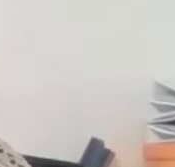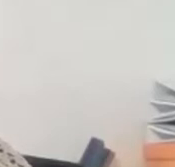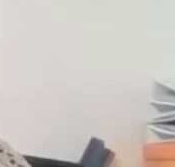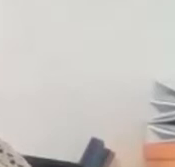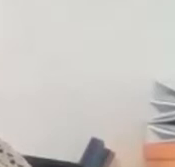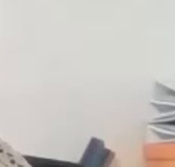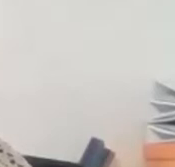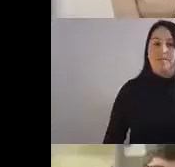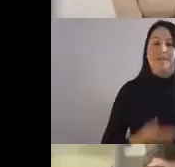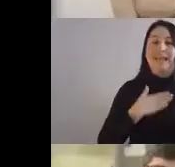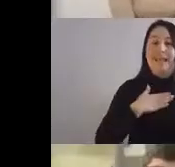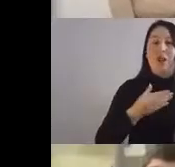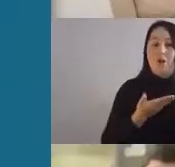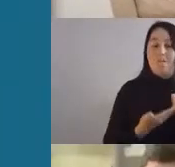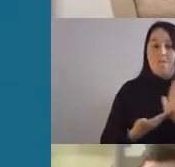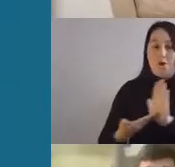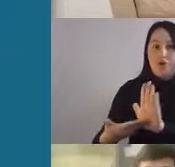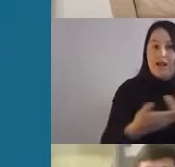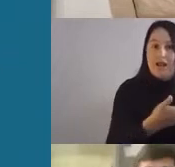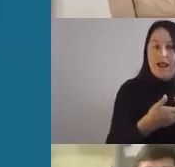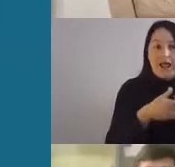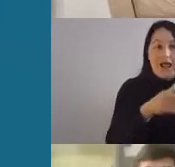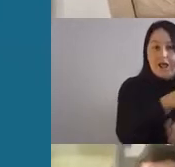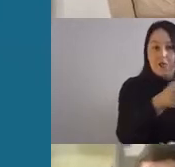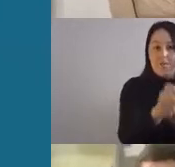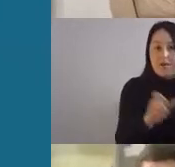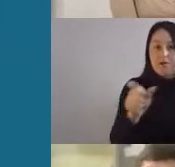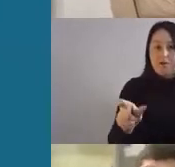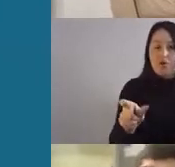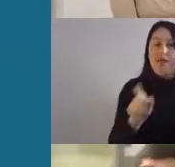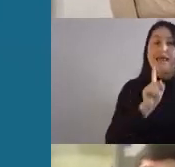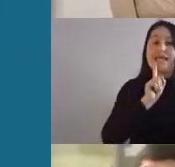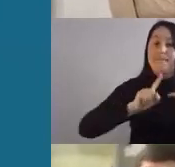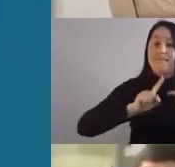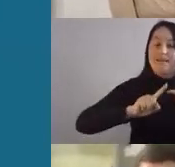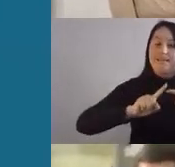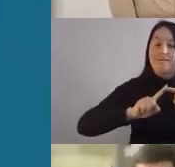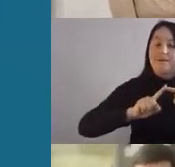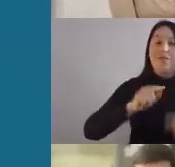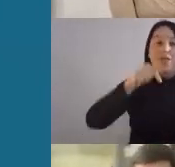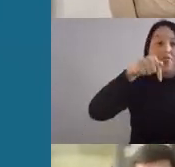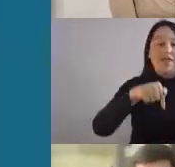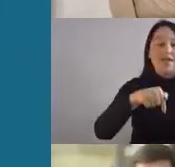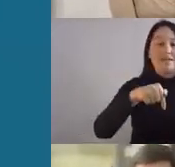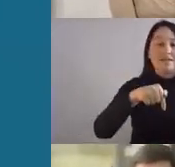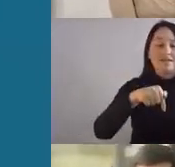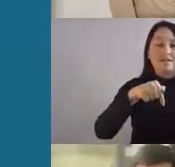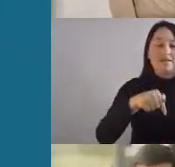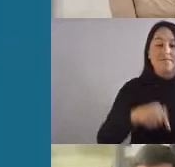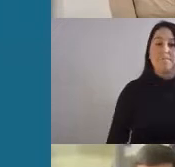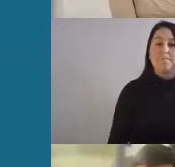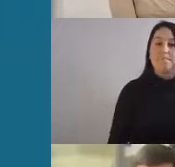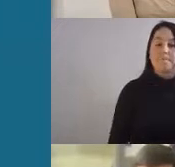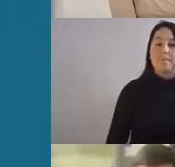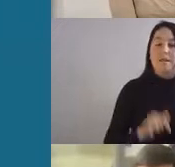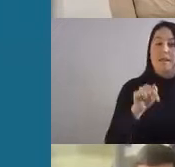Les quiero mostrar a todas las personas que están participando de este espacio que